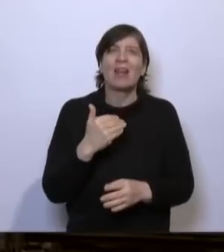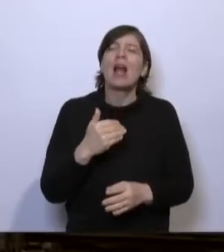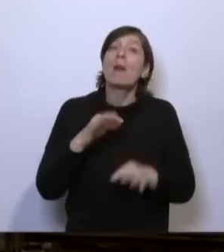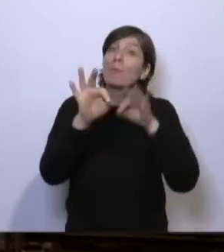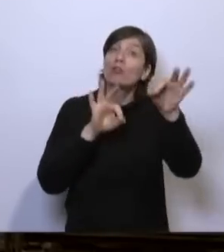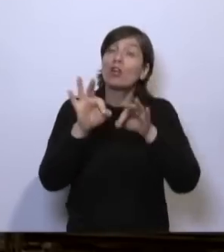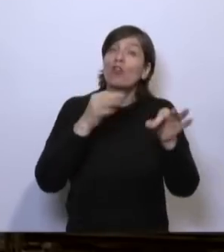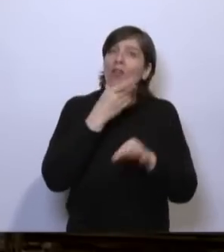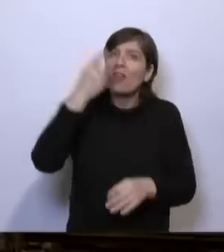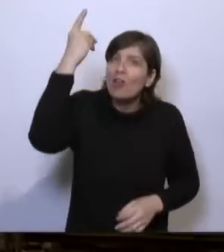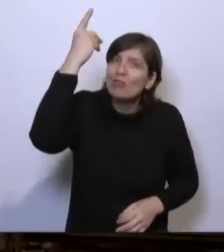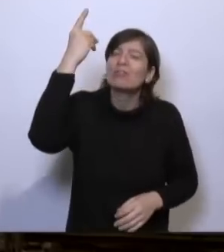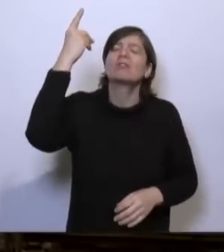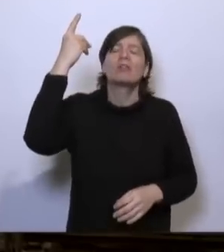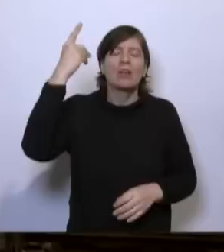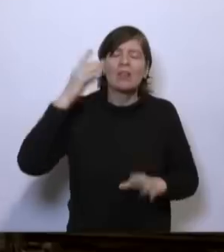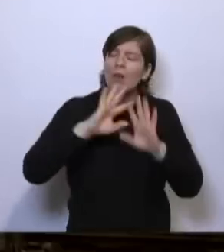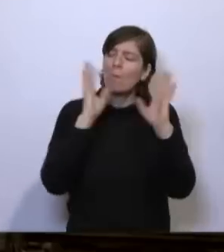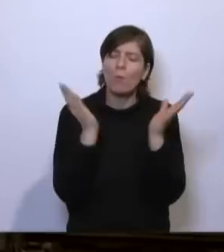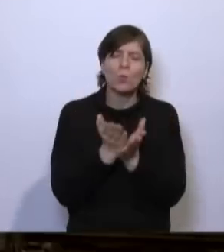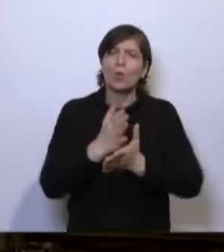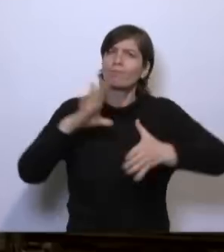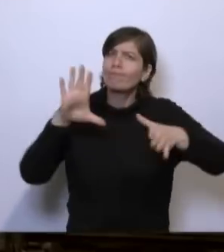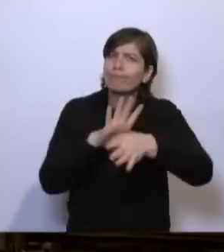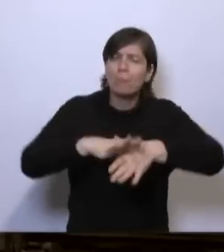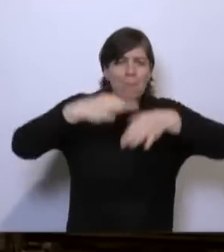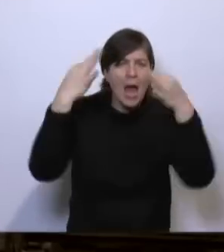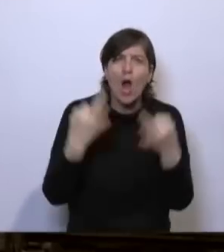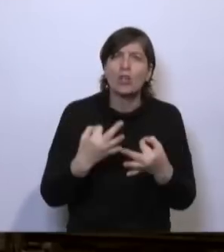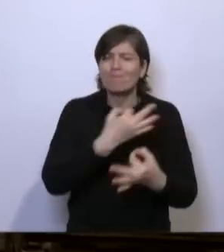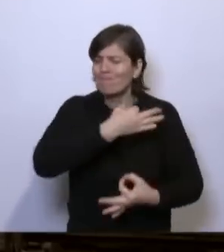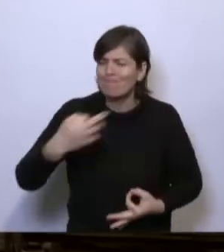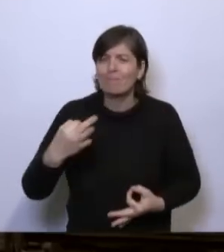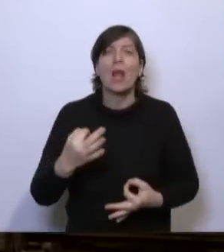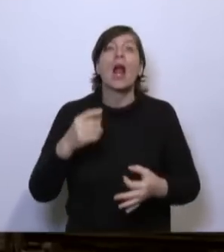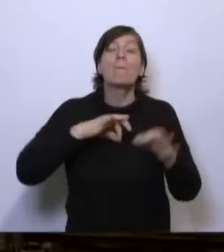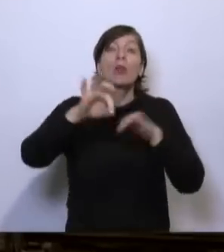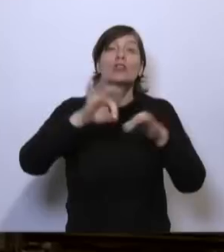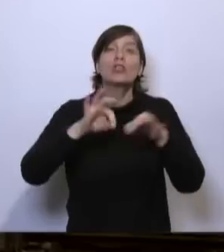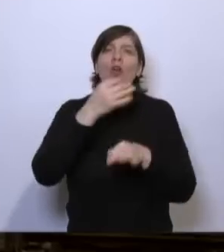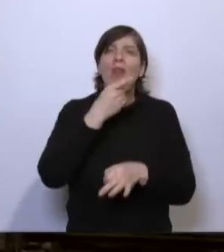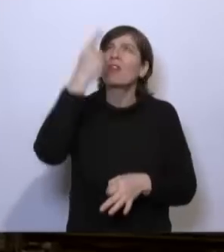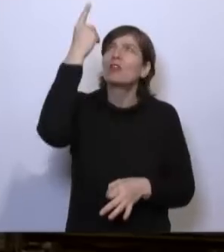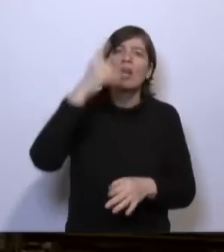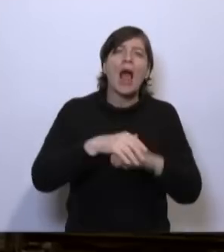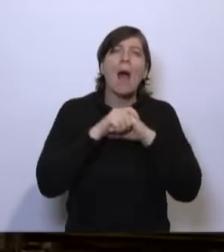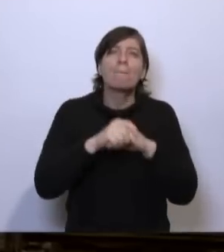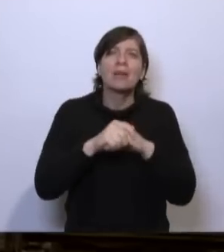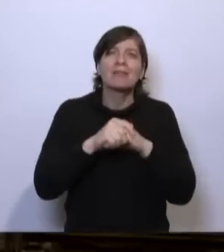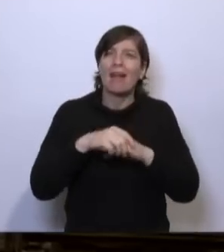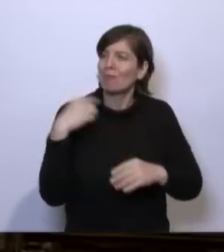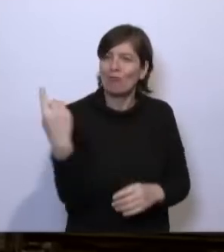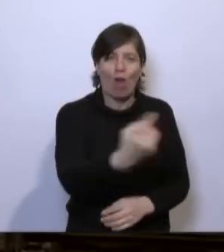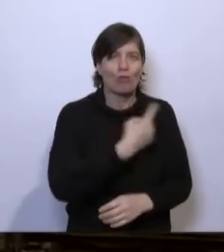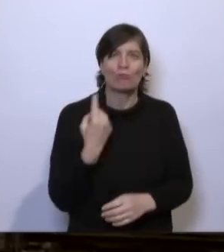Dios es el del proyecto de un mundo más justo. El proyecto de Dios es el proyecto de la amistad entre los